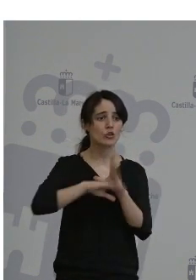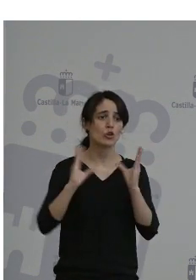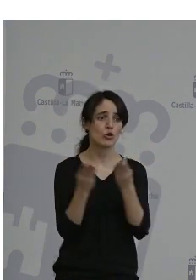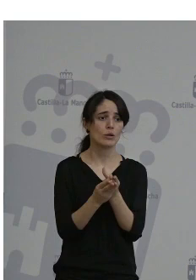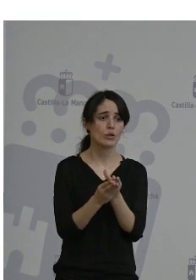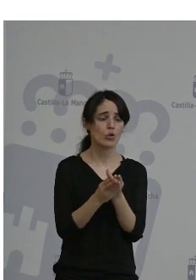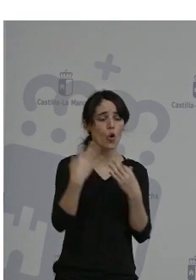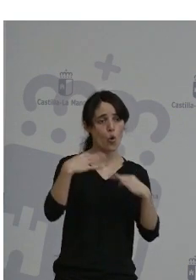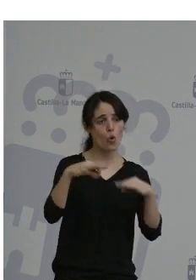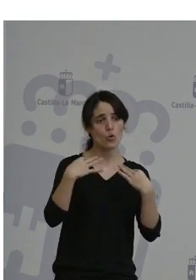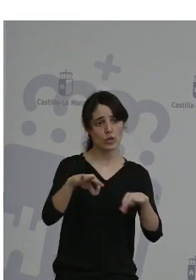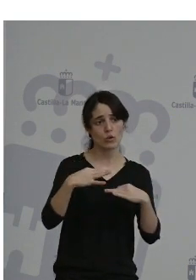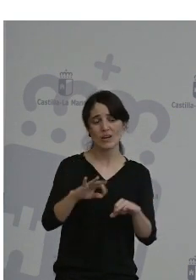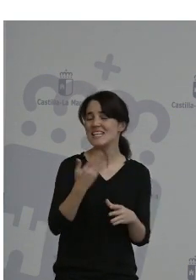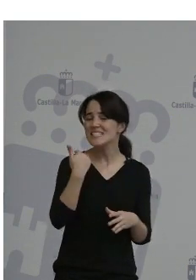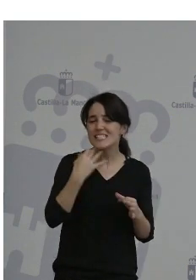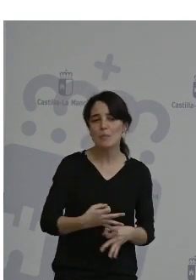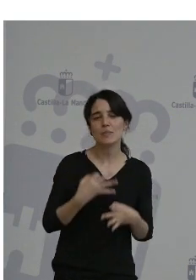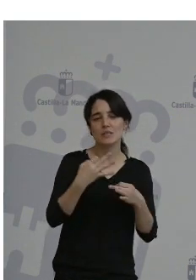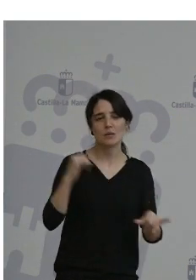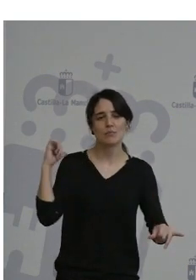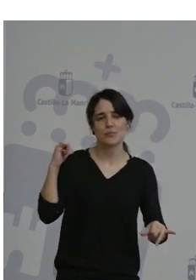Estado, que siempre han sido cubiertas.